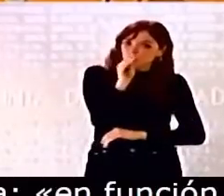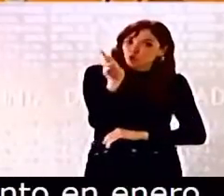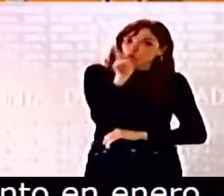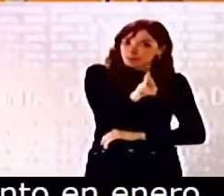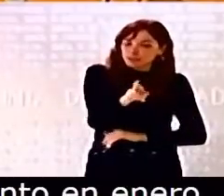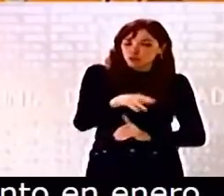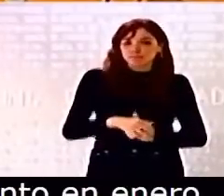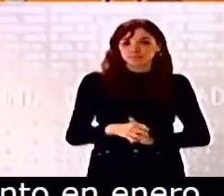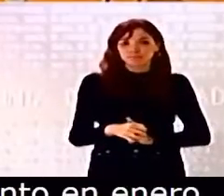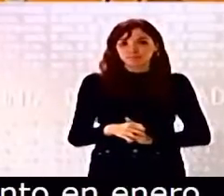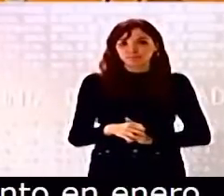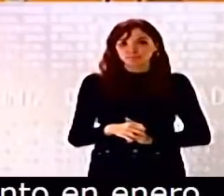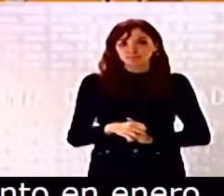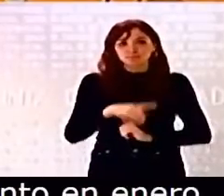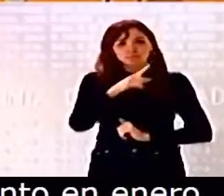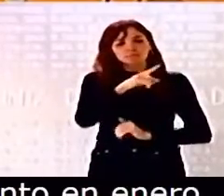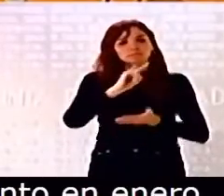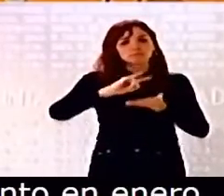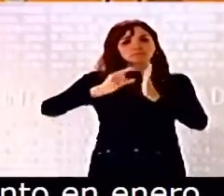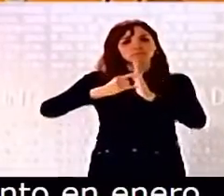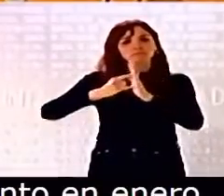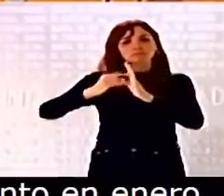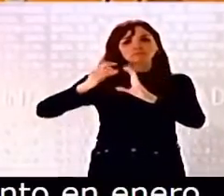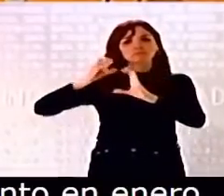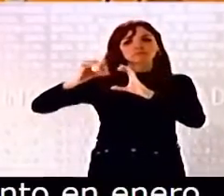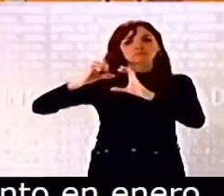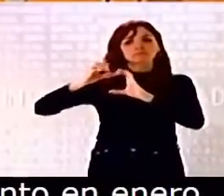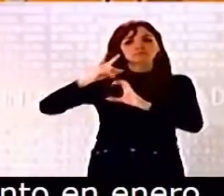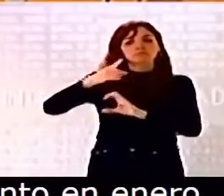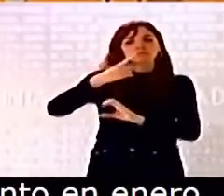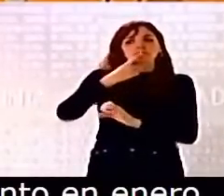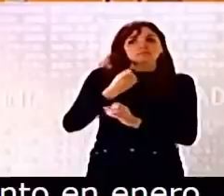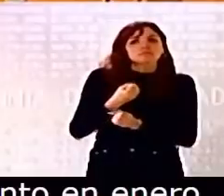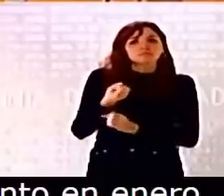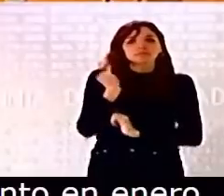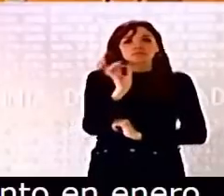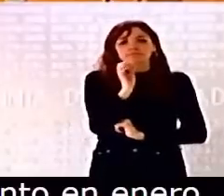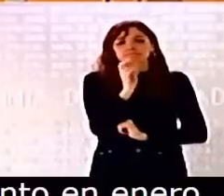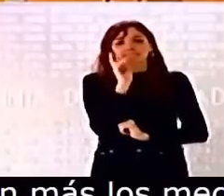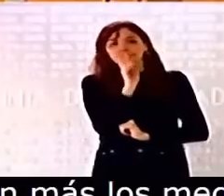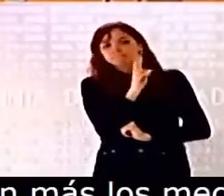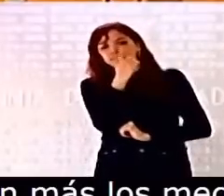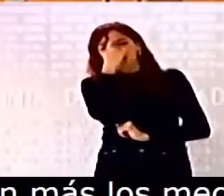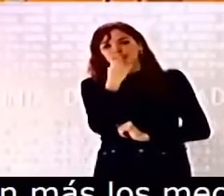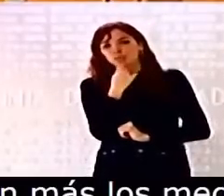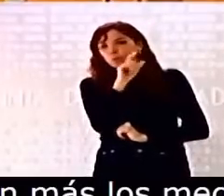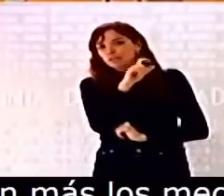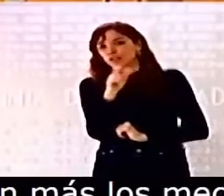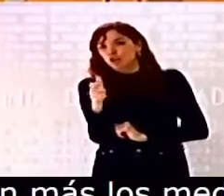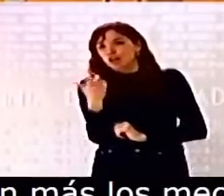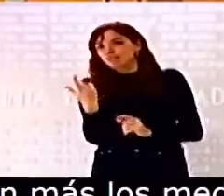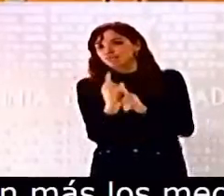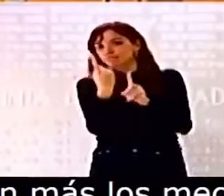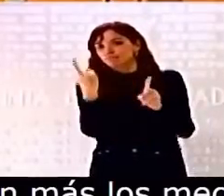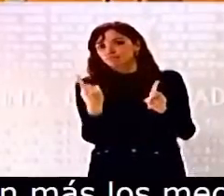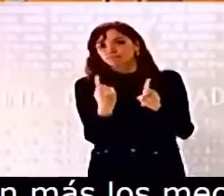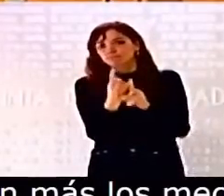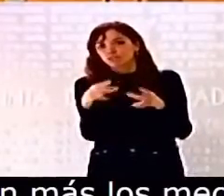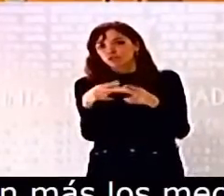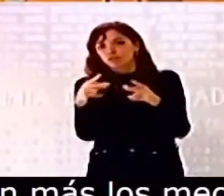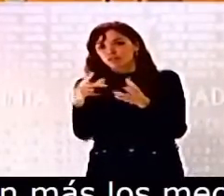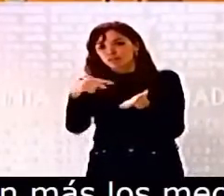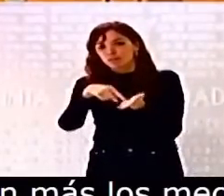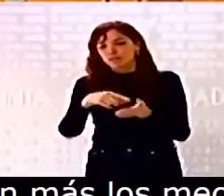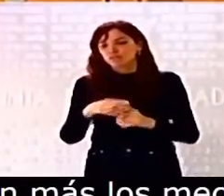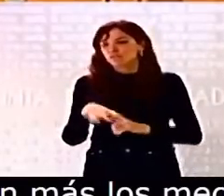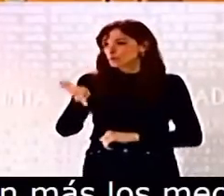desanima más? ¿Los medios de comunicación contando lo que pasa o algunas actitudes de cierta gente que van en contra de lo que pide la sociedad? No le